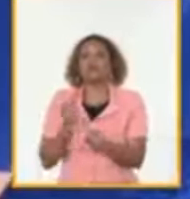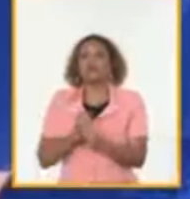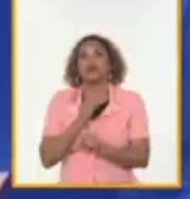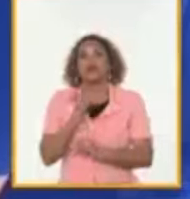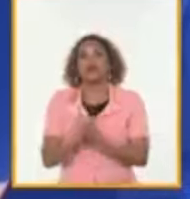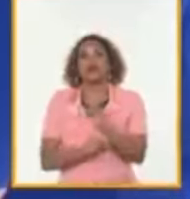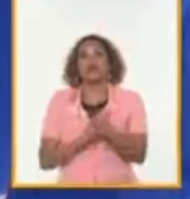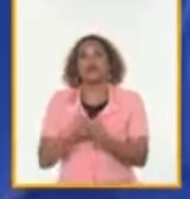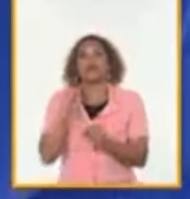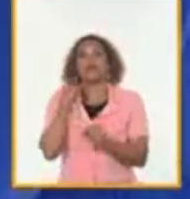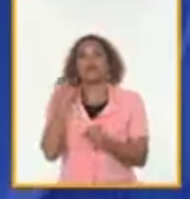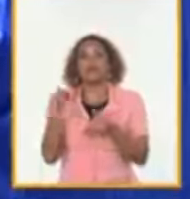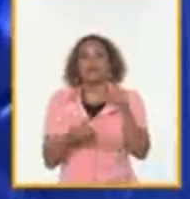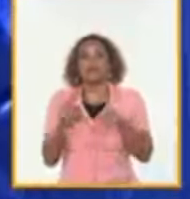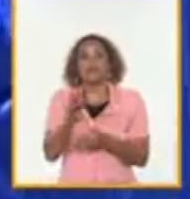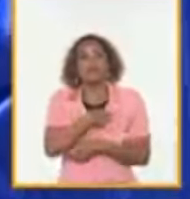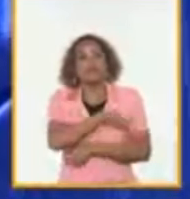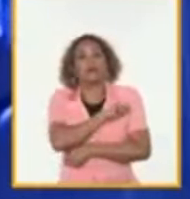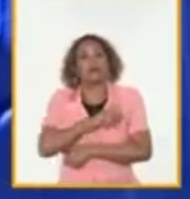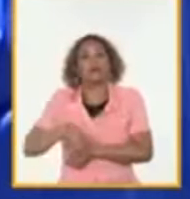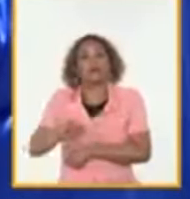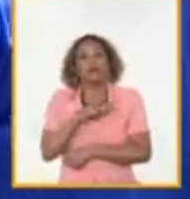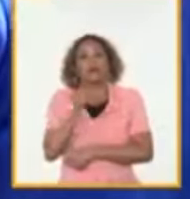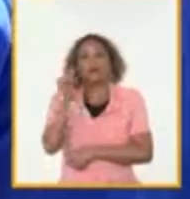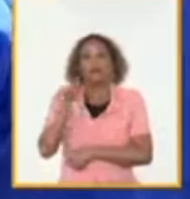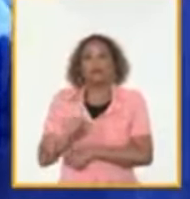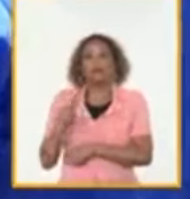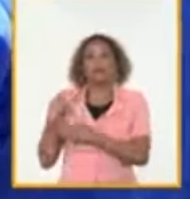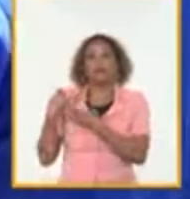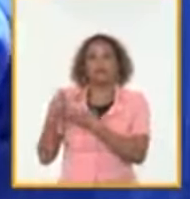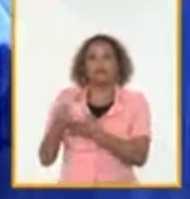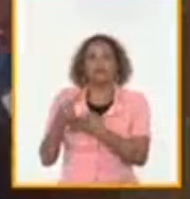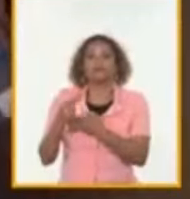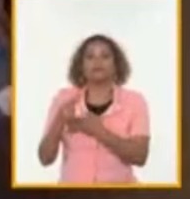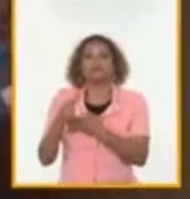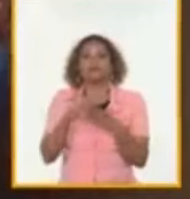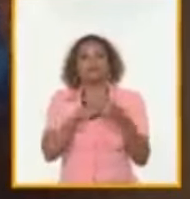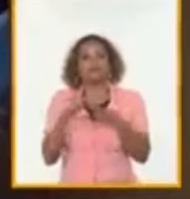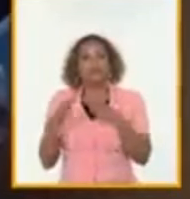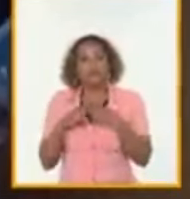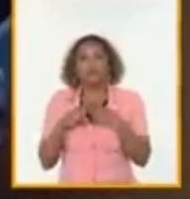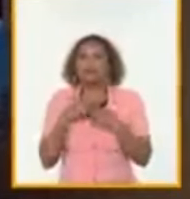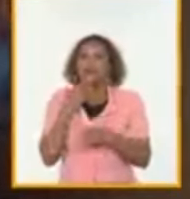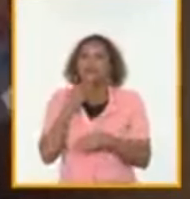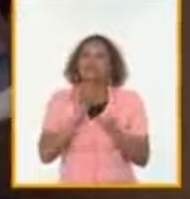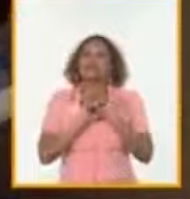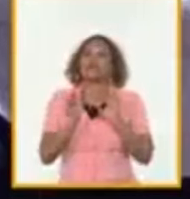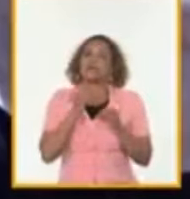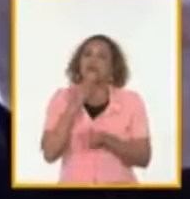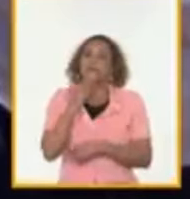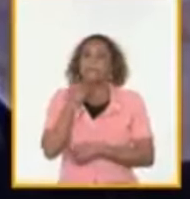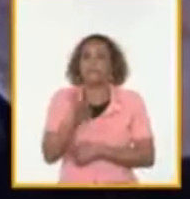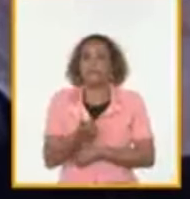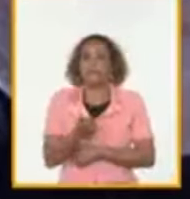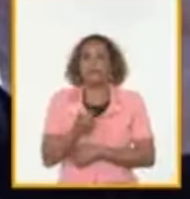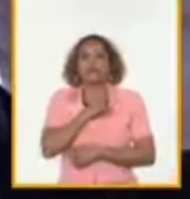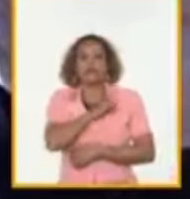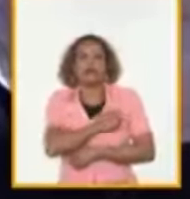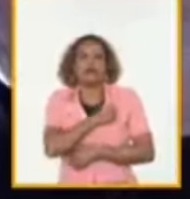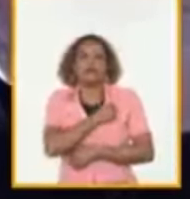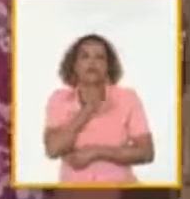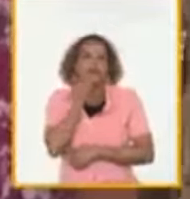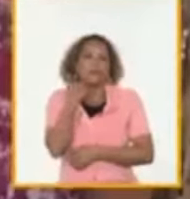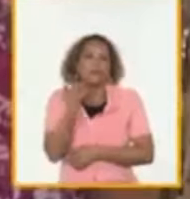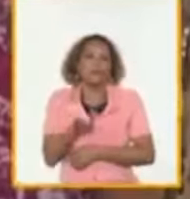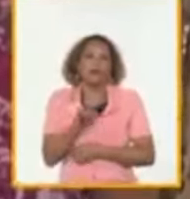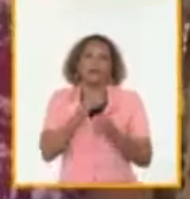que el pueblo participa y las personas que viven en la comunidad participan por supuesto cuidan más y eh aman más la